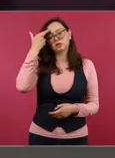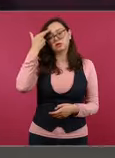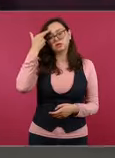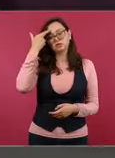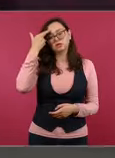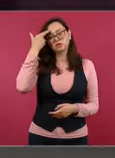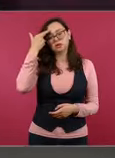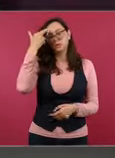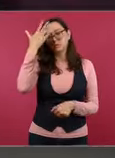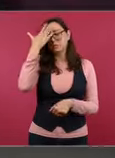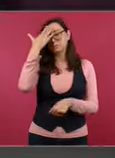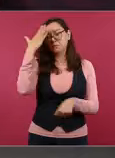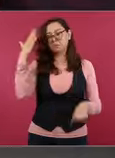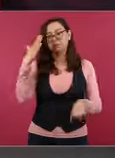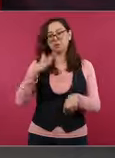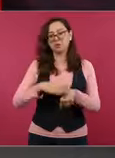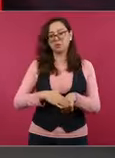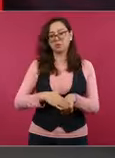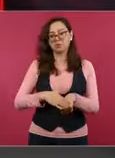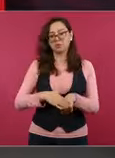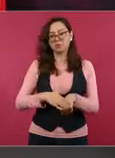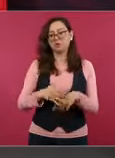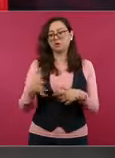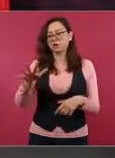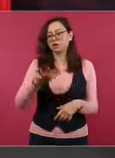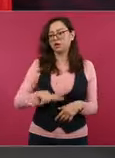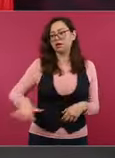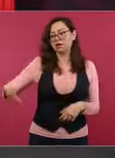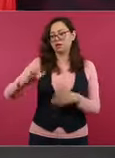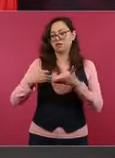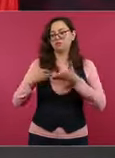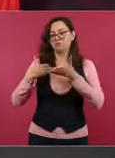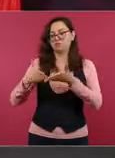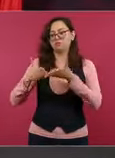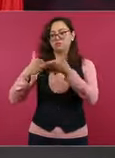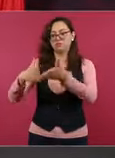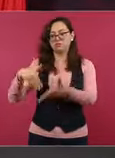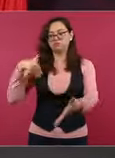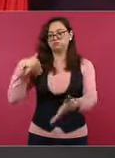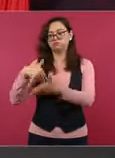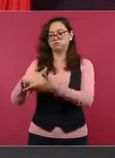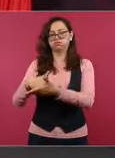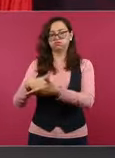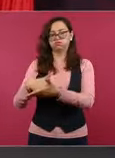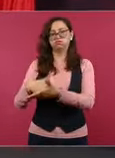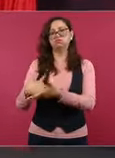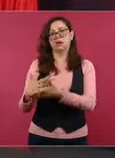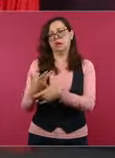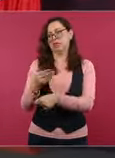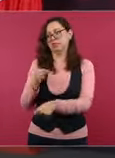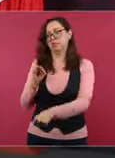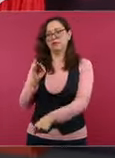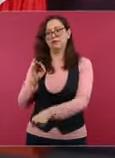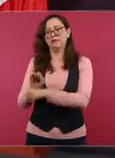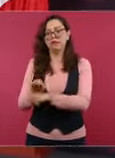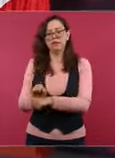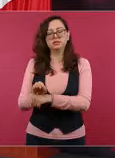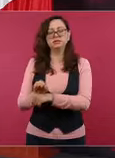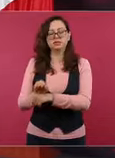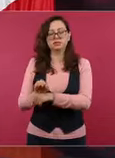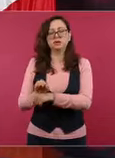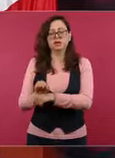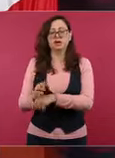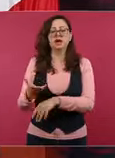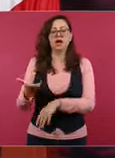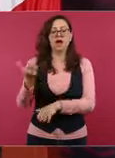a conmemorar la defensa del puerto de Veracruz cuando la invasión estadounidense del